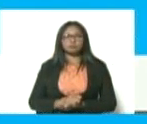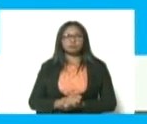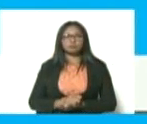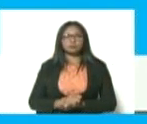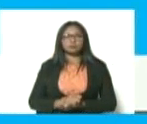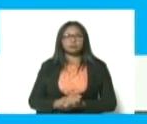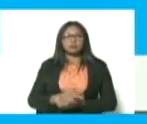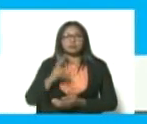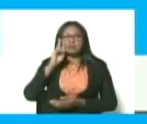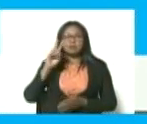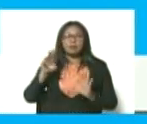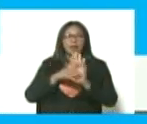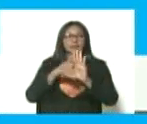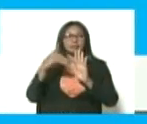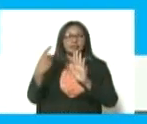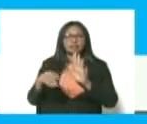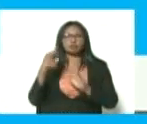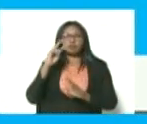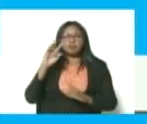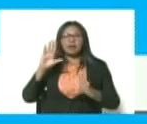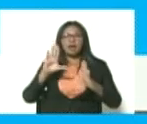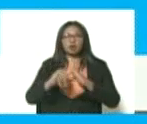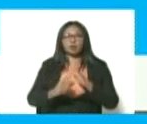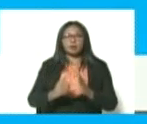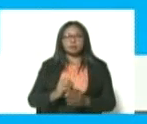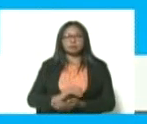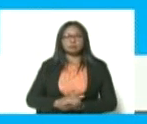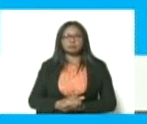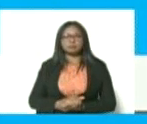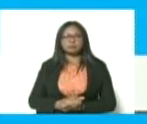derecho a robar